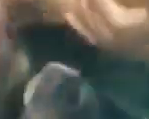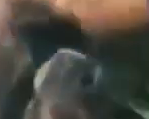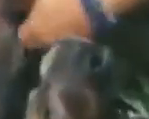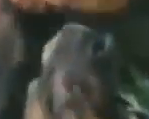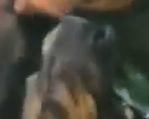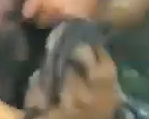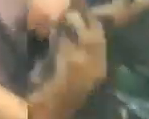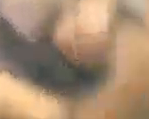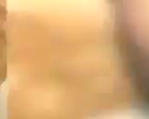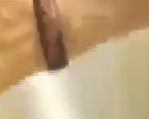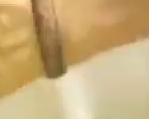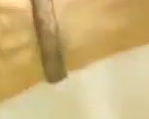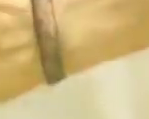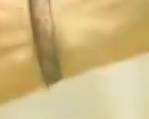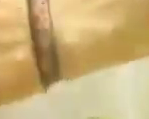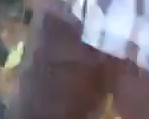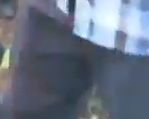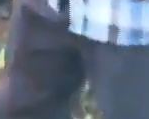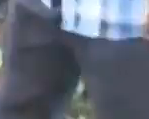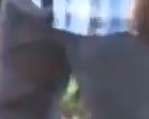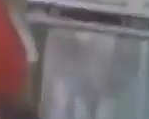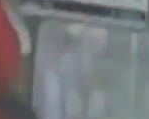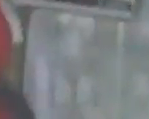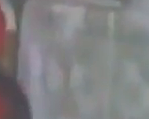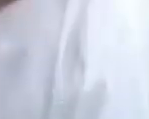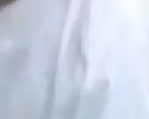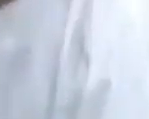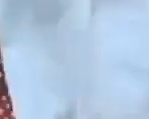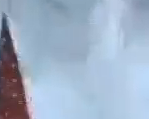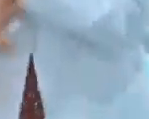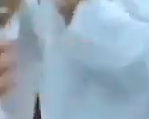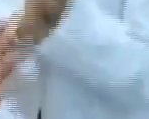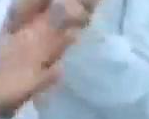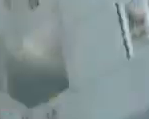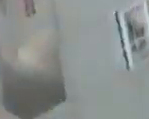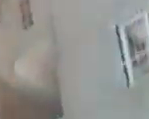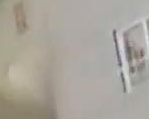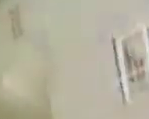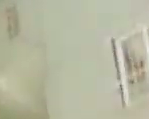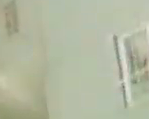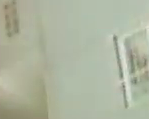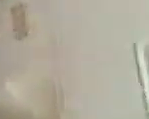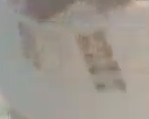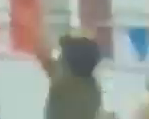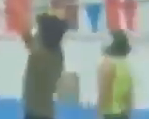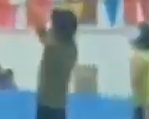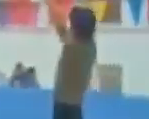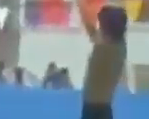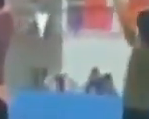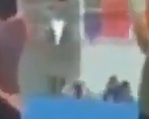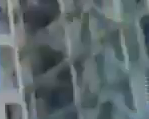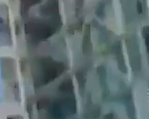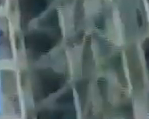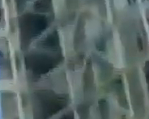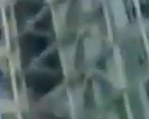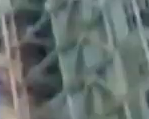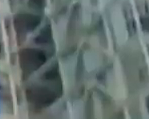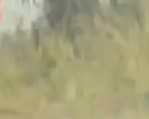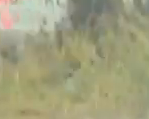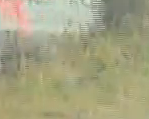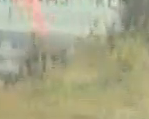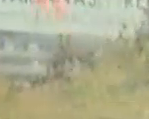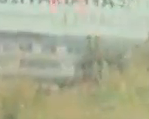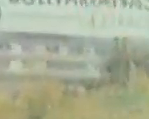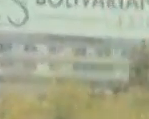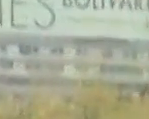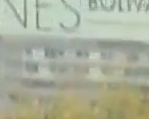avanzar más, tenemos que lograr los cambios para expandir su acción, para proteger al pueblo. Nuestro comandante Chávez nos dejó las misiones y grandes